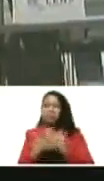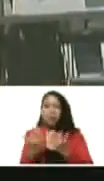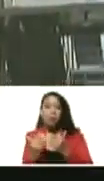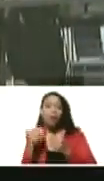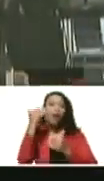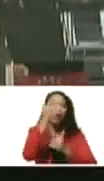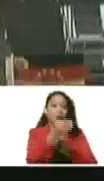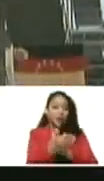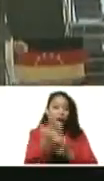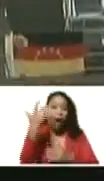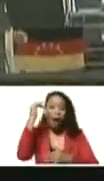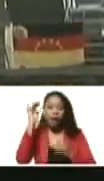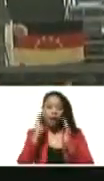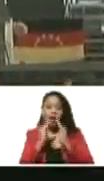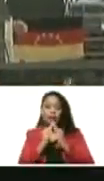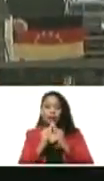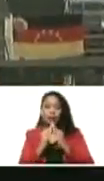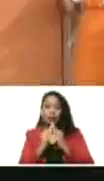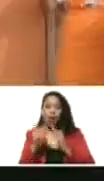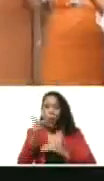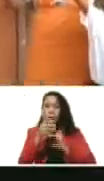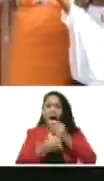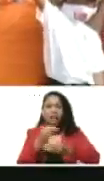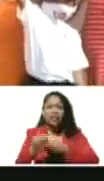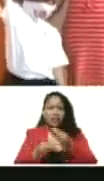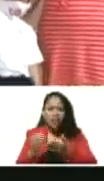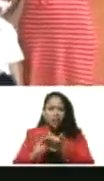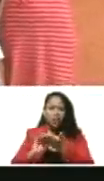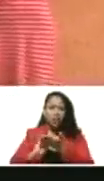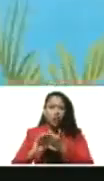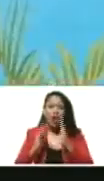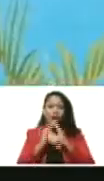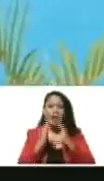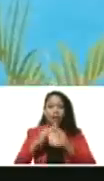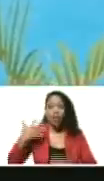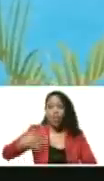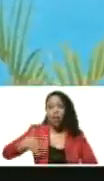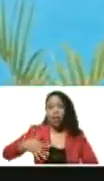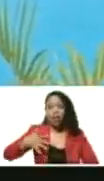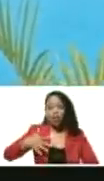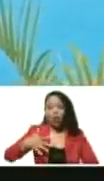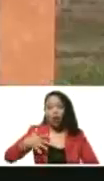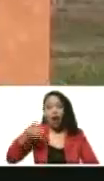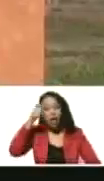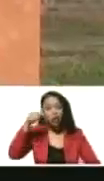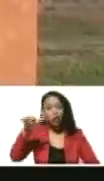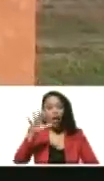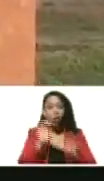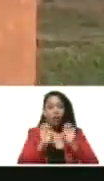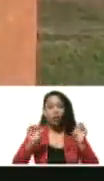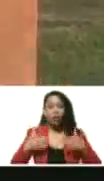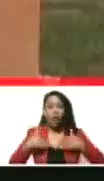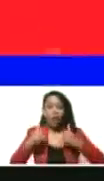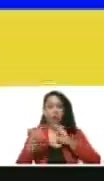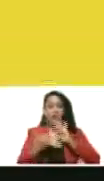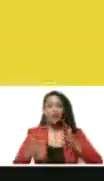hogar. Busca conformar un hábitat y el derecho a la ciudad con educación, salud y